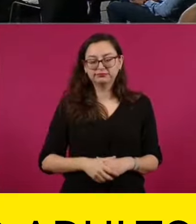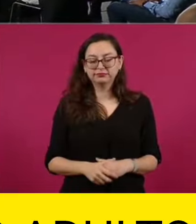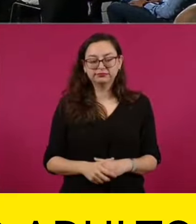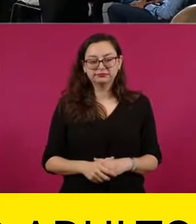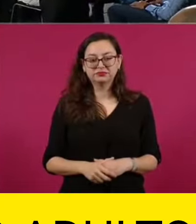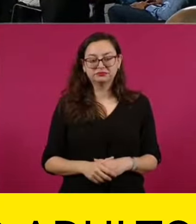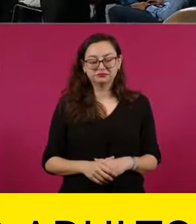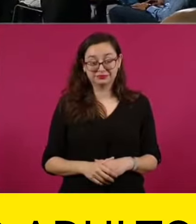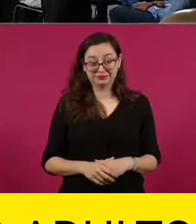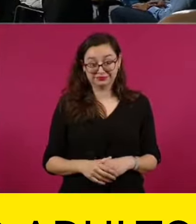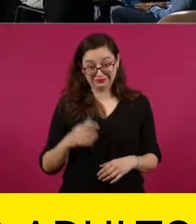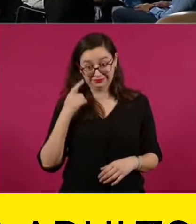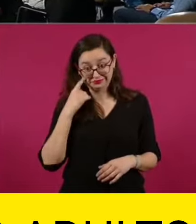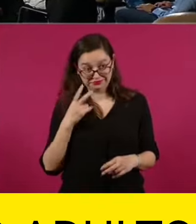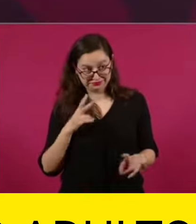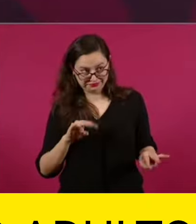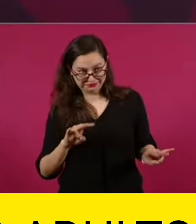Avispado.